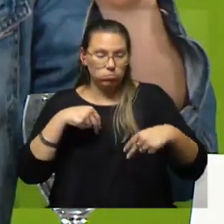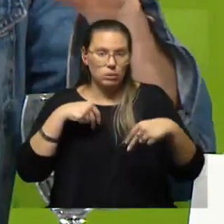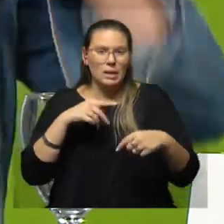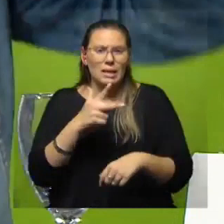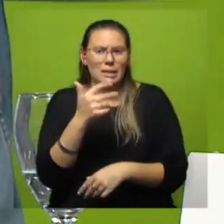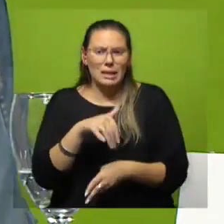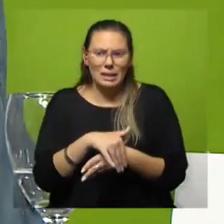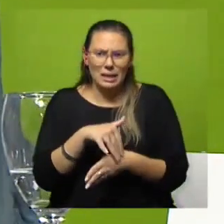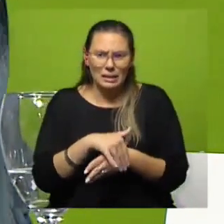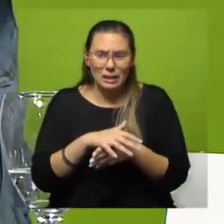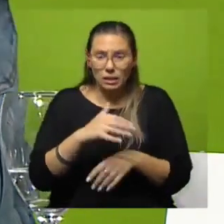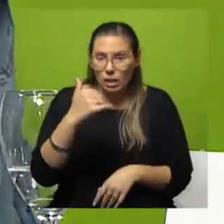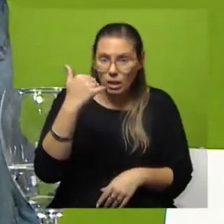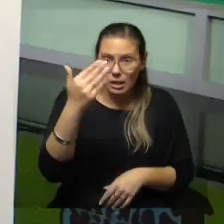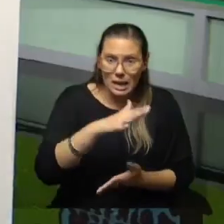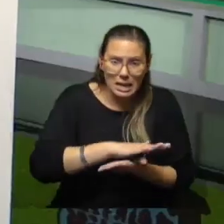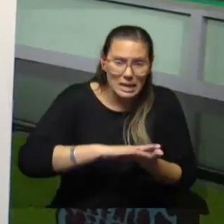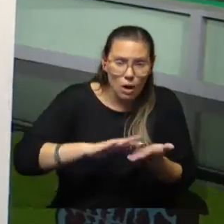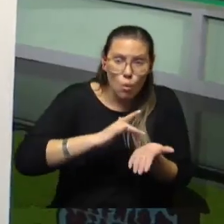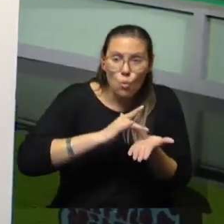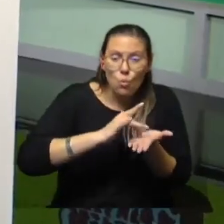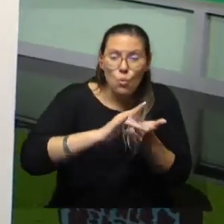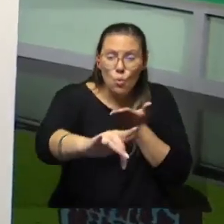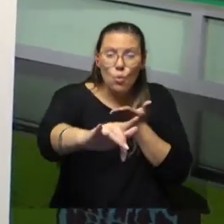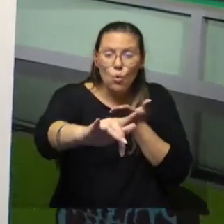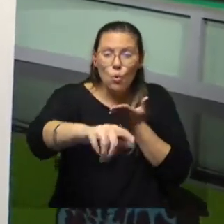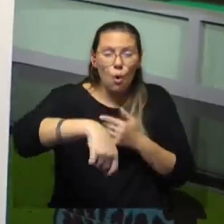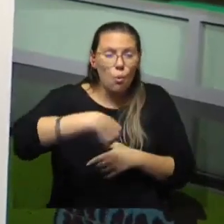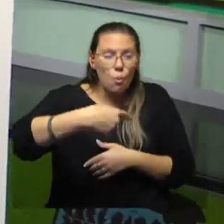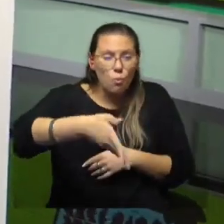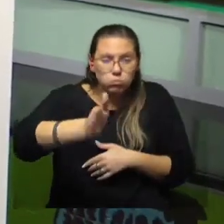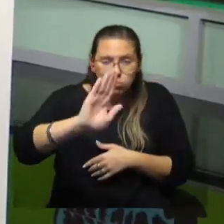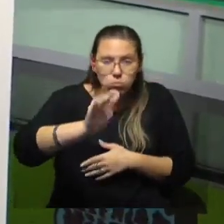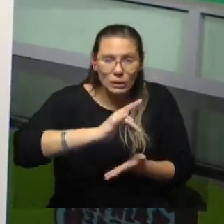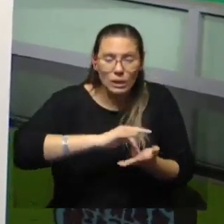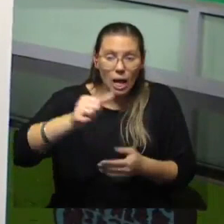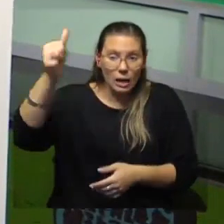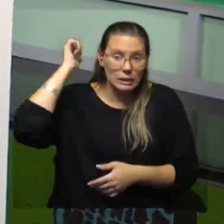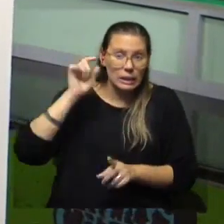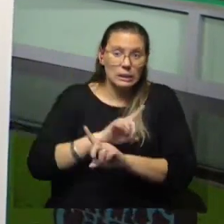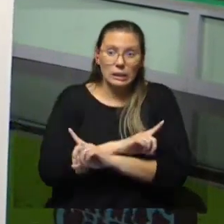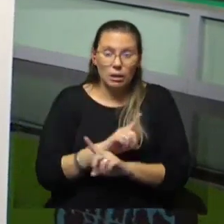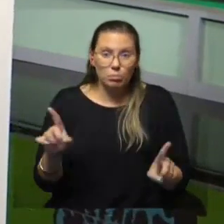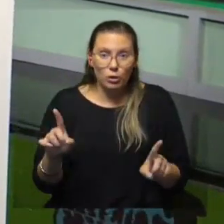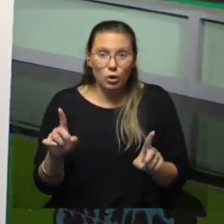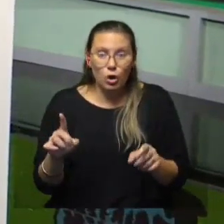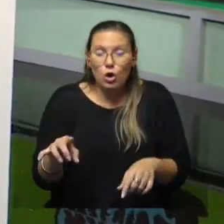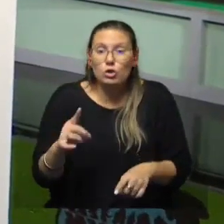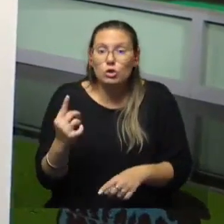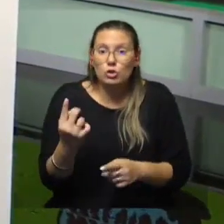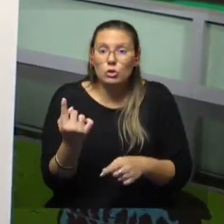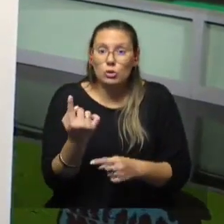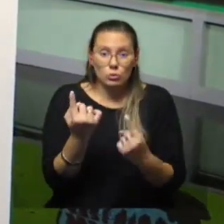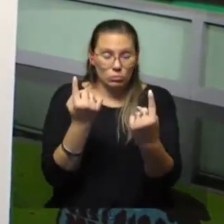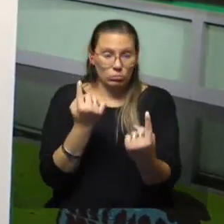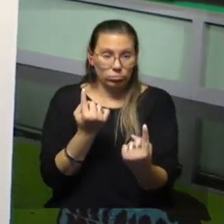3 de la tarde, una cosa así, hacia adelante no había absolutamente nadie, cuadras de nadie. Y atrás tampoco, no había nadie, estábamos solos, ¿viste? Parecía un duelo del